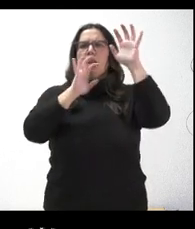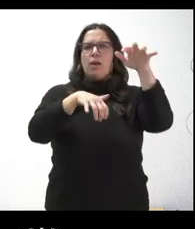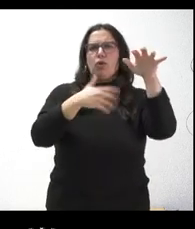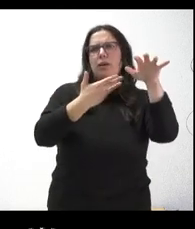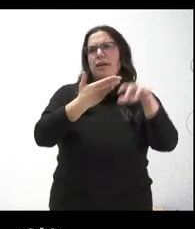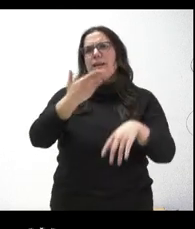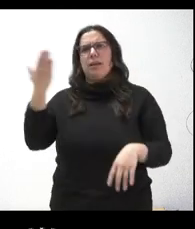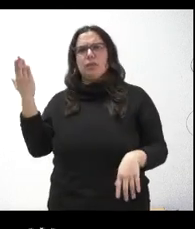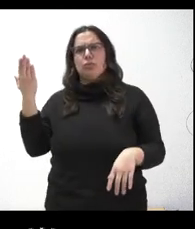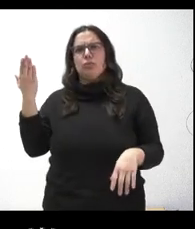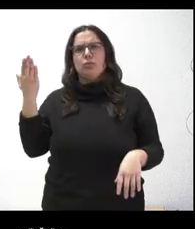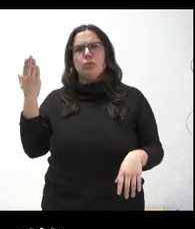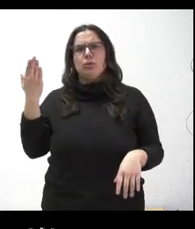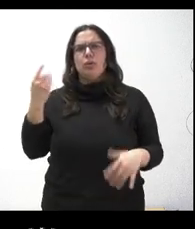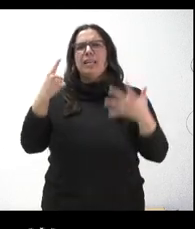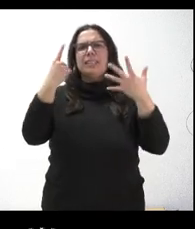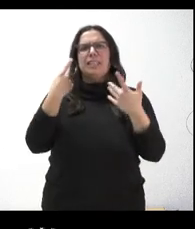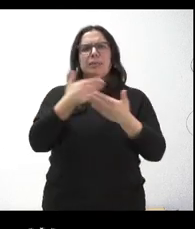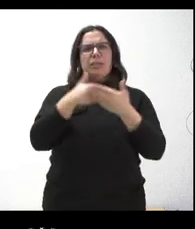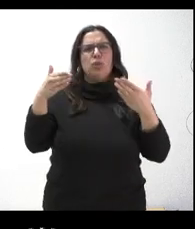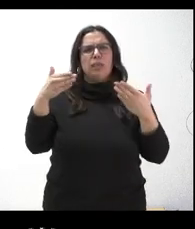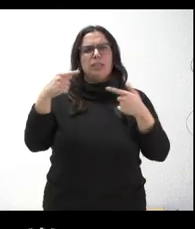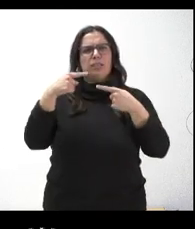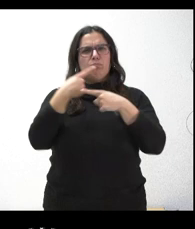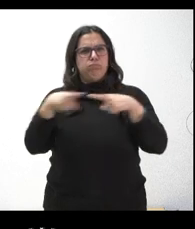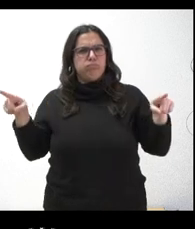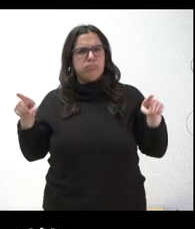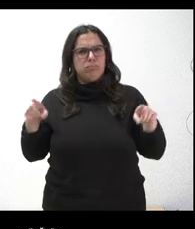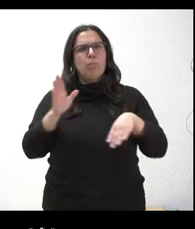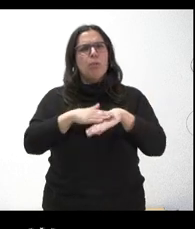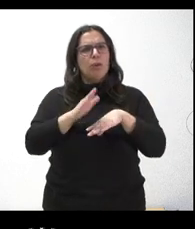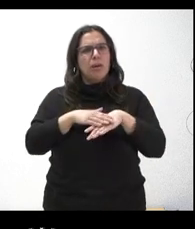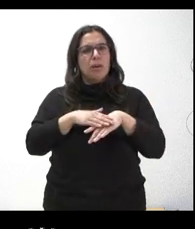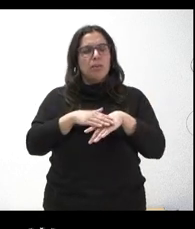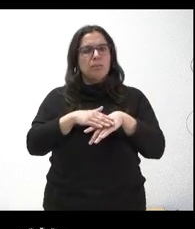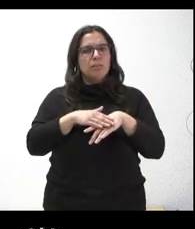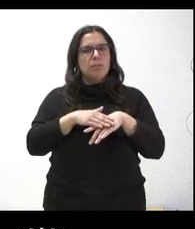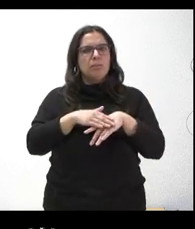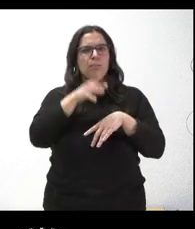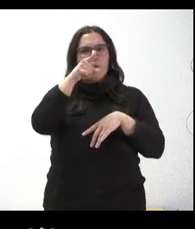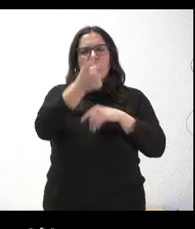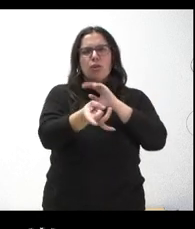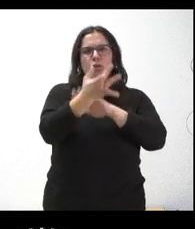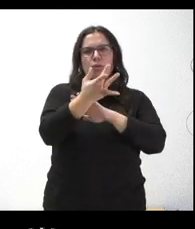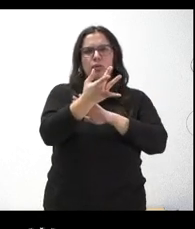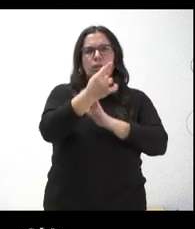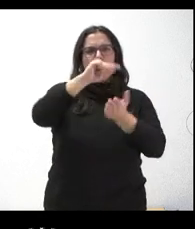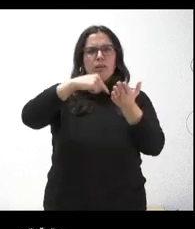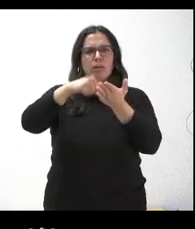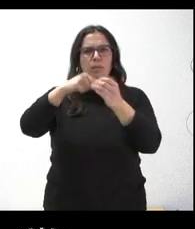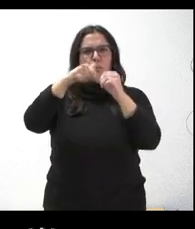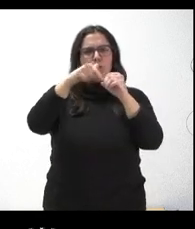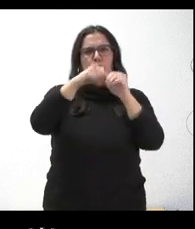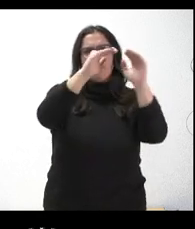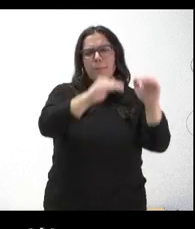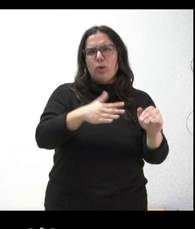de de provincias 6 millones y pico no sé a que se debe cuando se va a crear menos emple 20 puestos de trabajo no